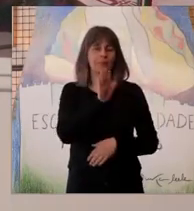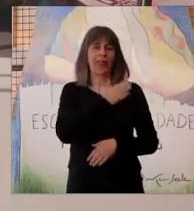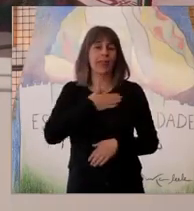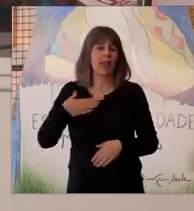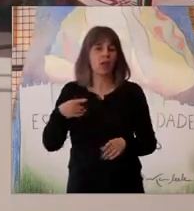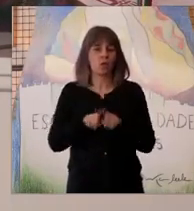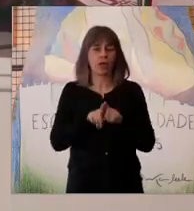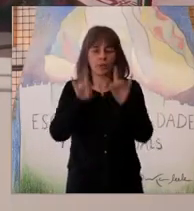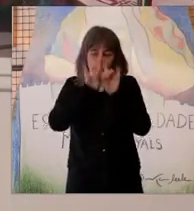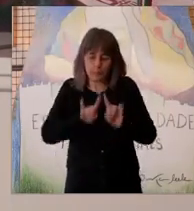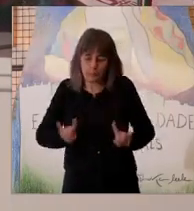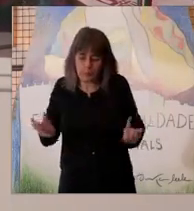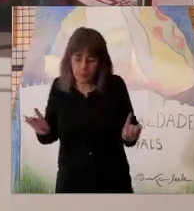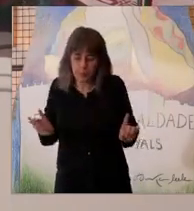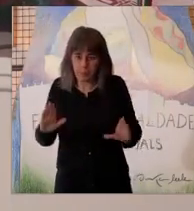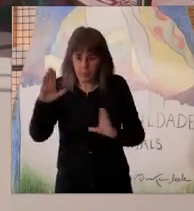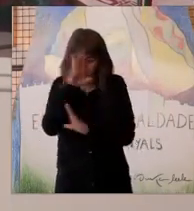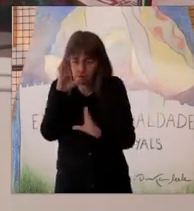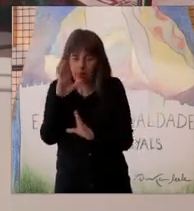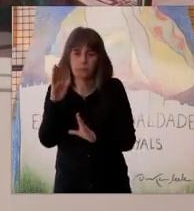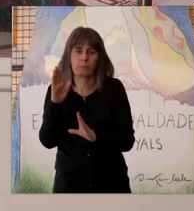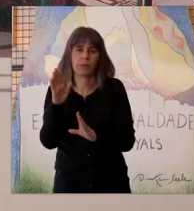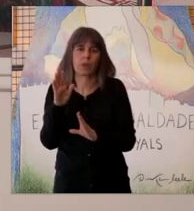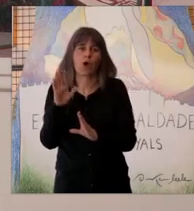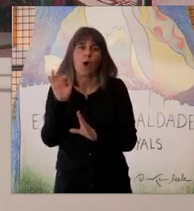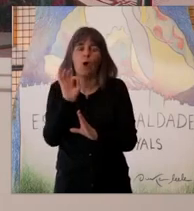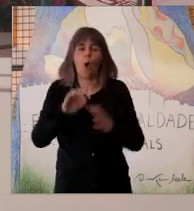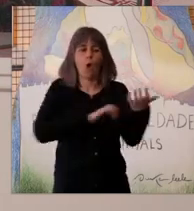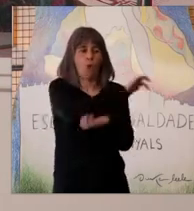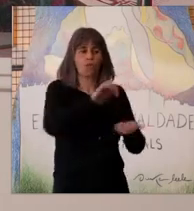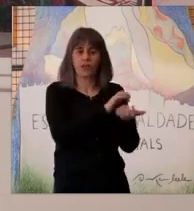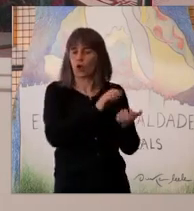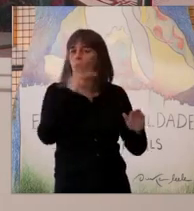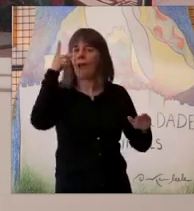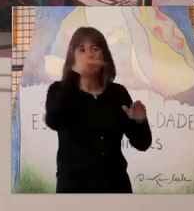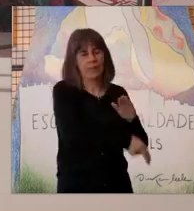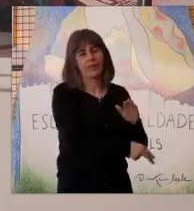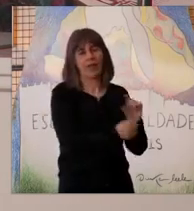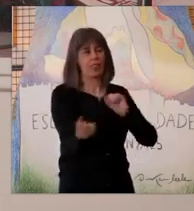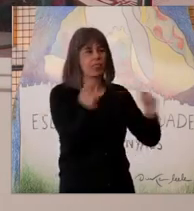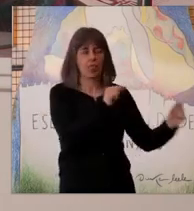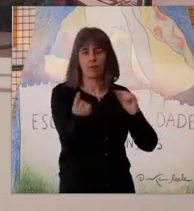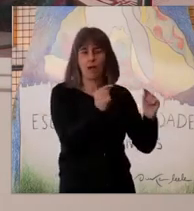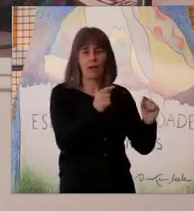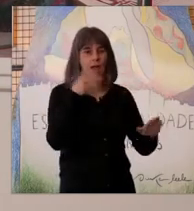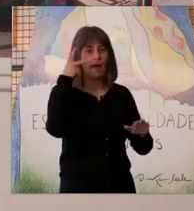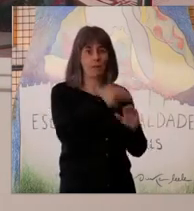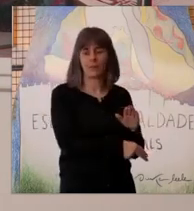o sobre todas las cuestiones mujeres que evitan el conflicto o el conflicto o el debate incluso